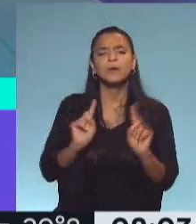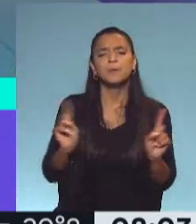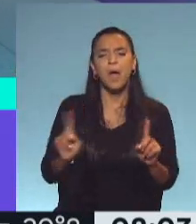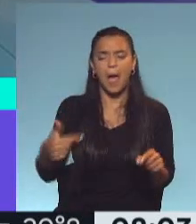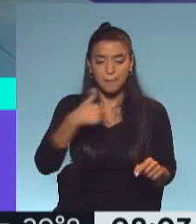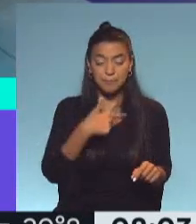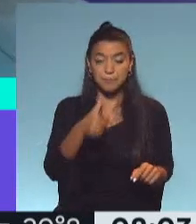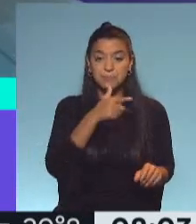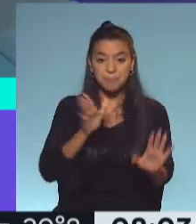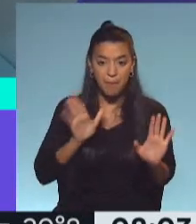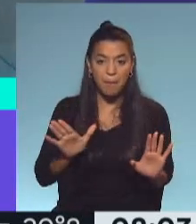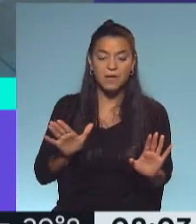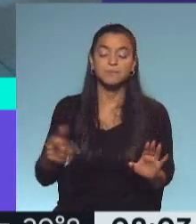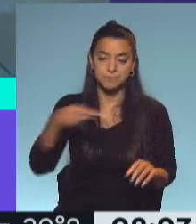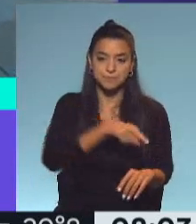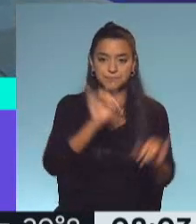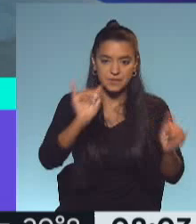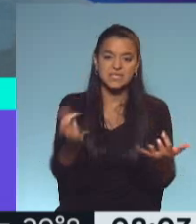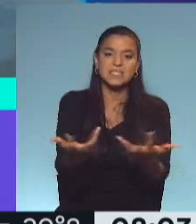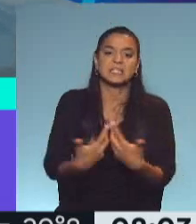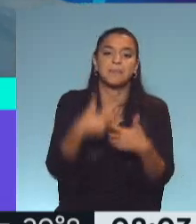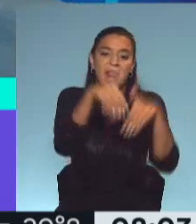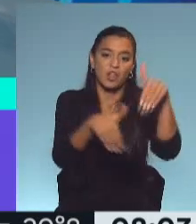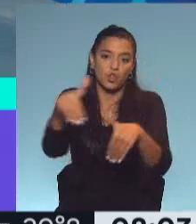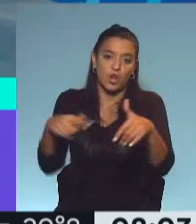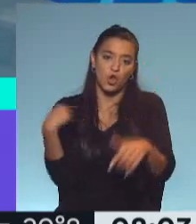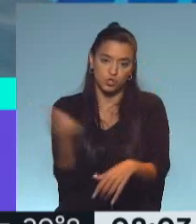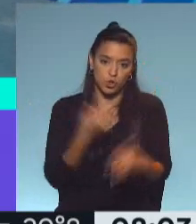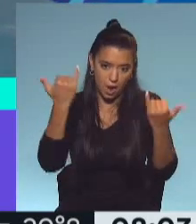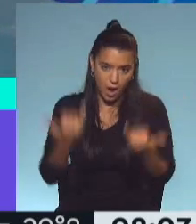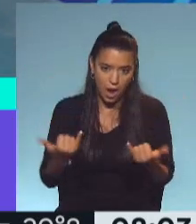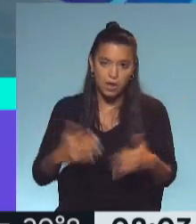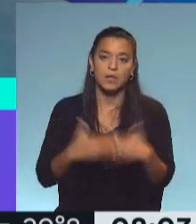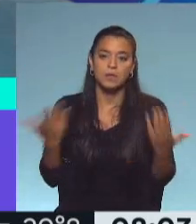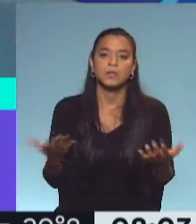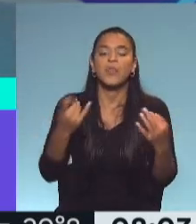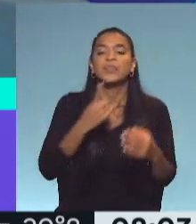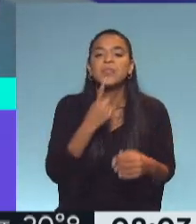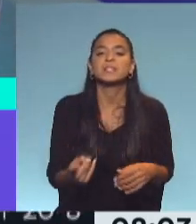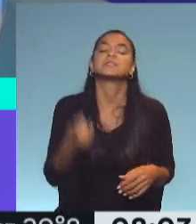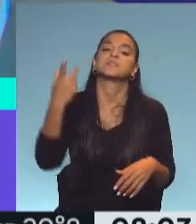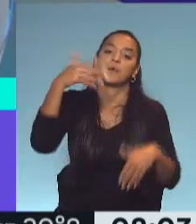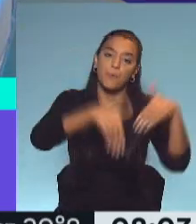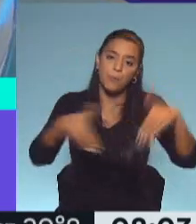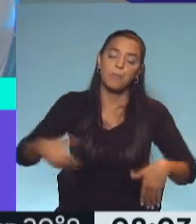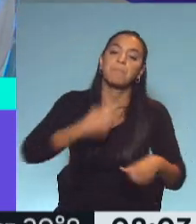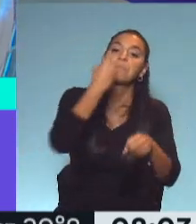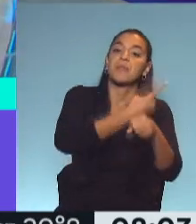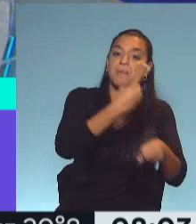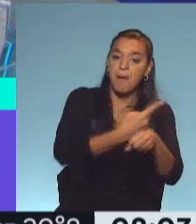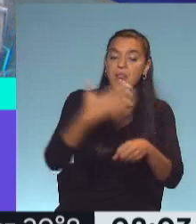No, me parece, en principio es el sistema electoral que tenemos. Sí. El sistema electoral que tenemos establece primarias y elecciones